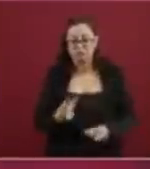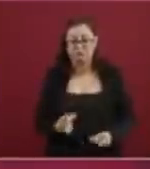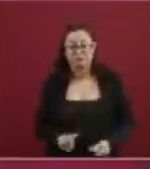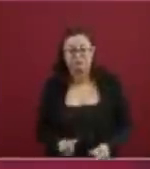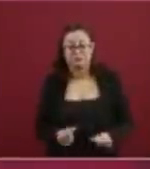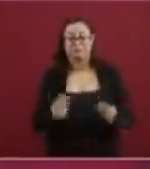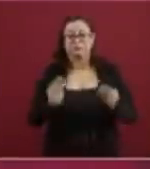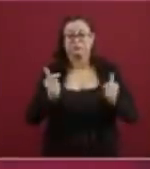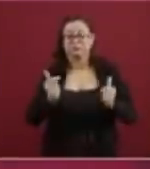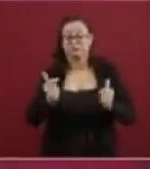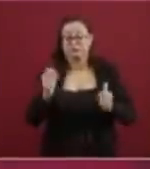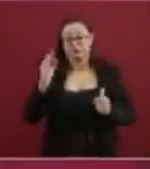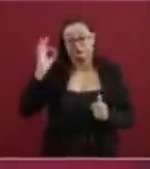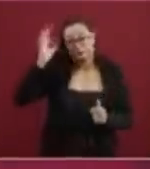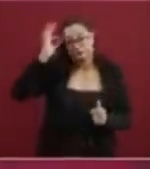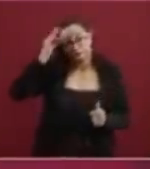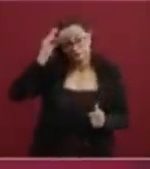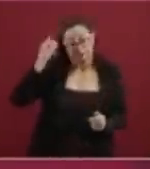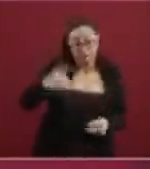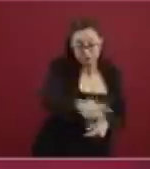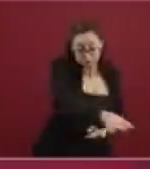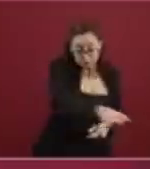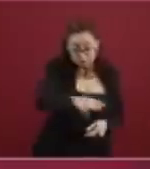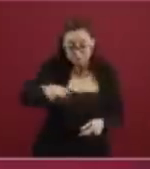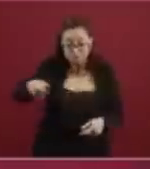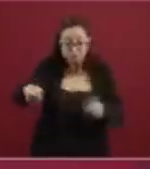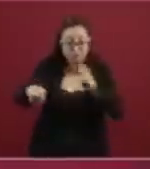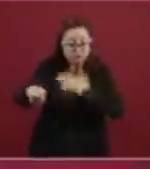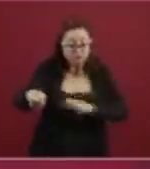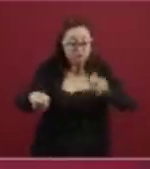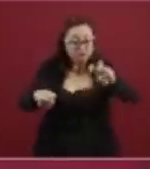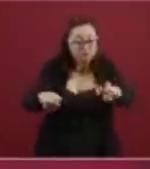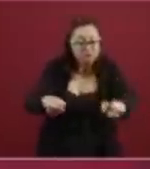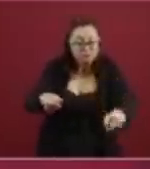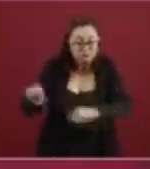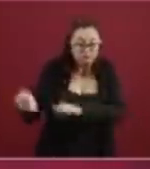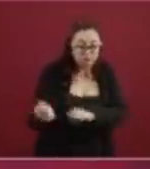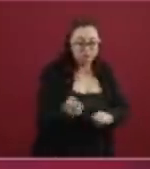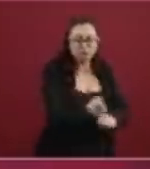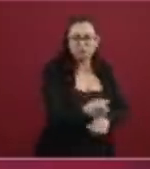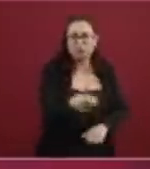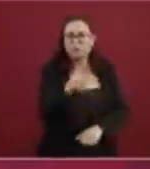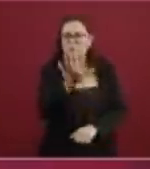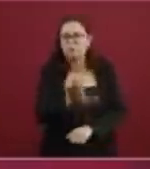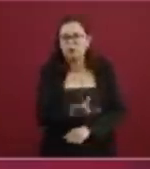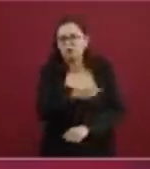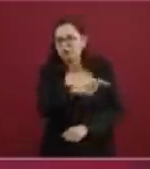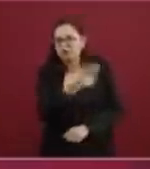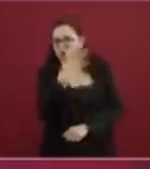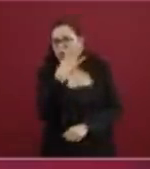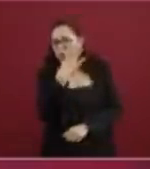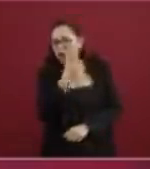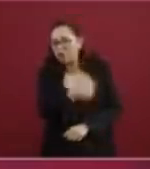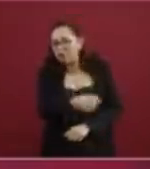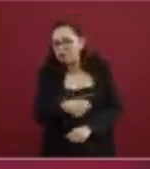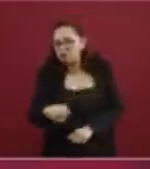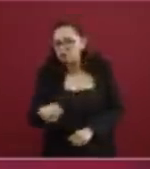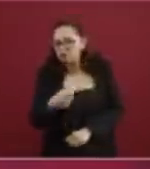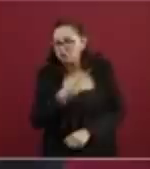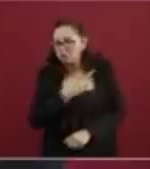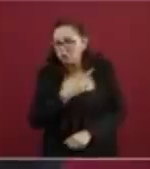y llegaba alguien rápido a abrirle la puerta como si no pudiese abrirla a él. Y